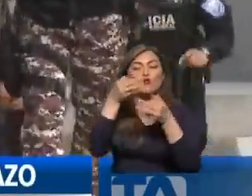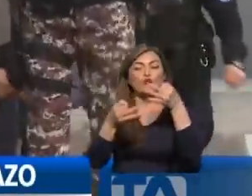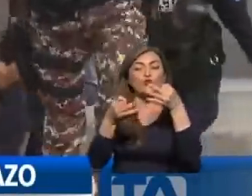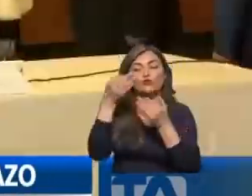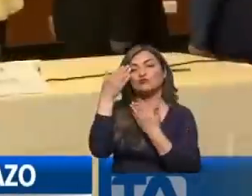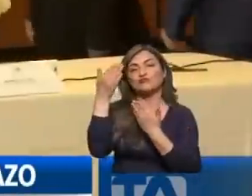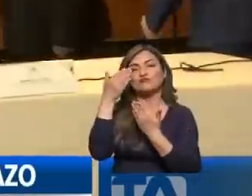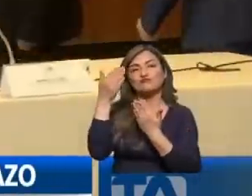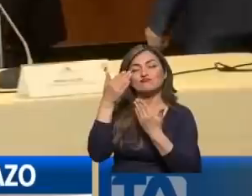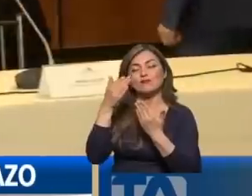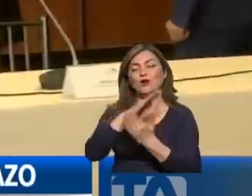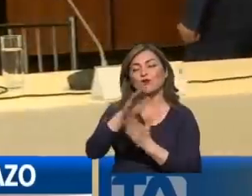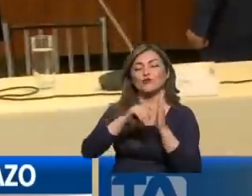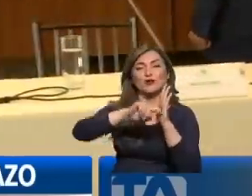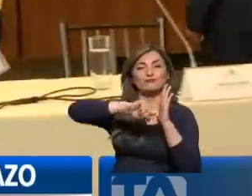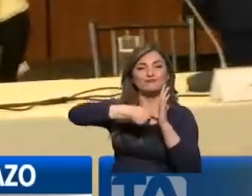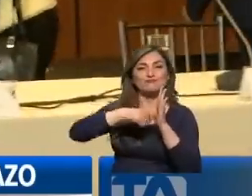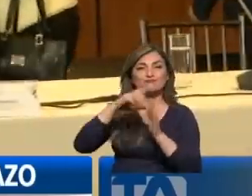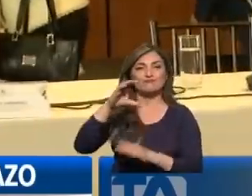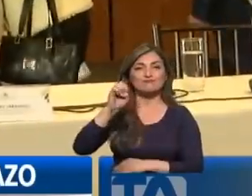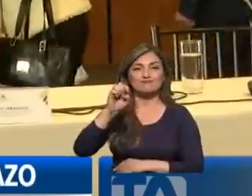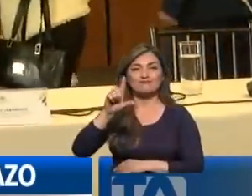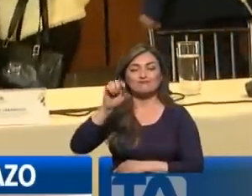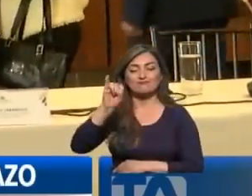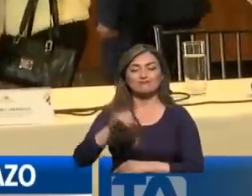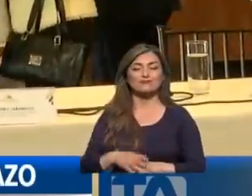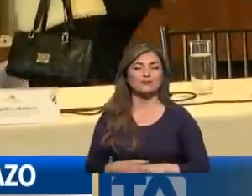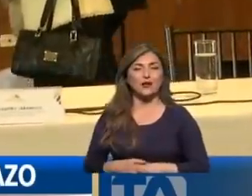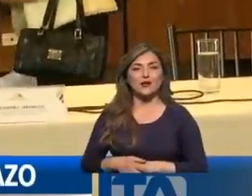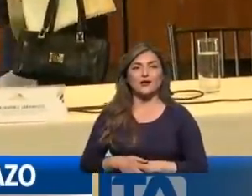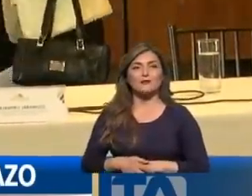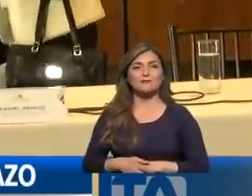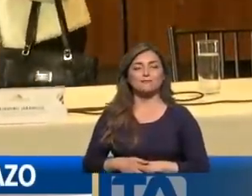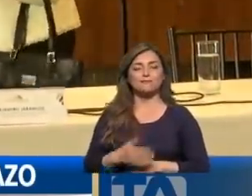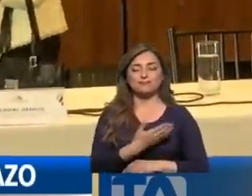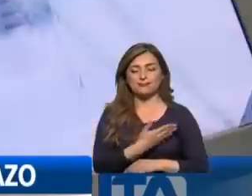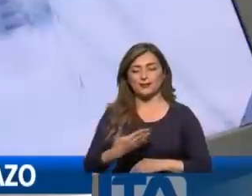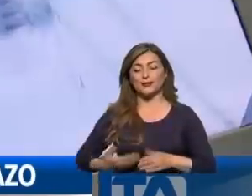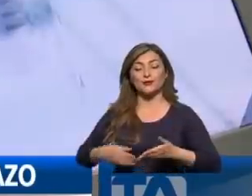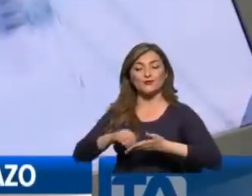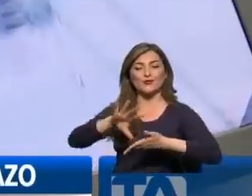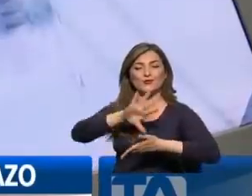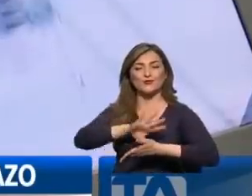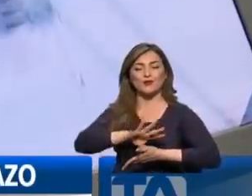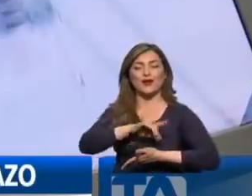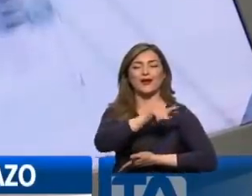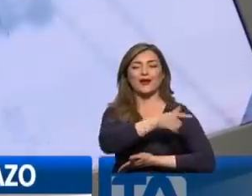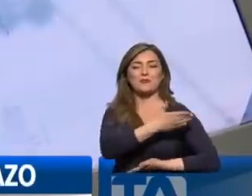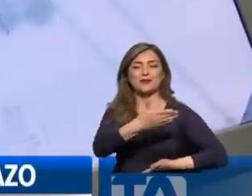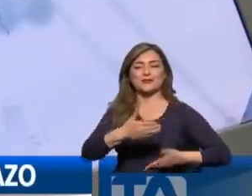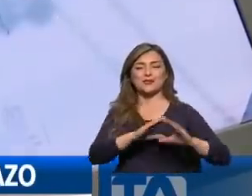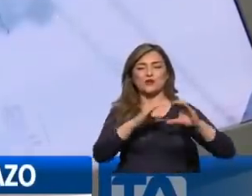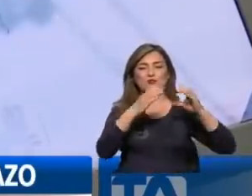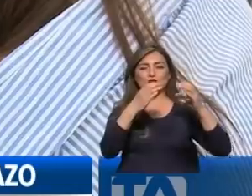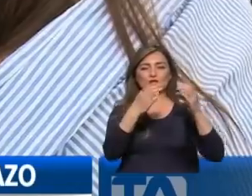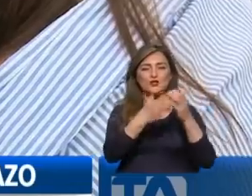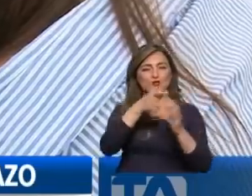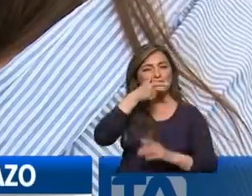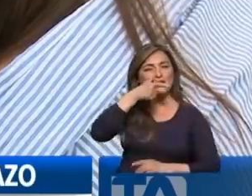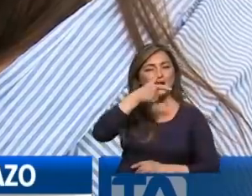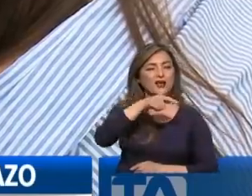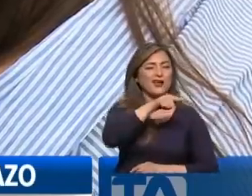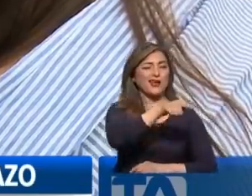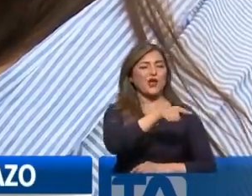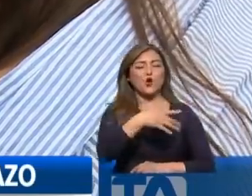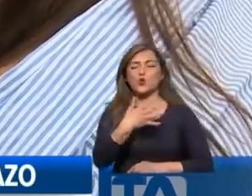político contra Pablo Celi, por lo cual la presidenta del Legislativo tilda de negligente al presidente de la Mesa de